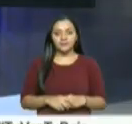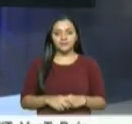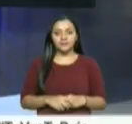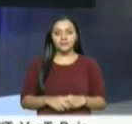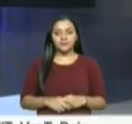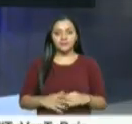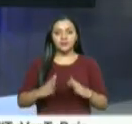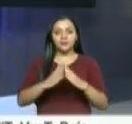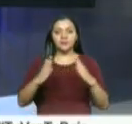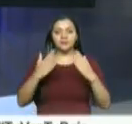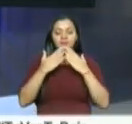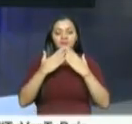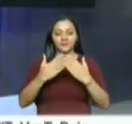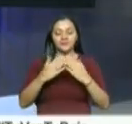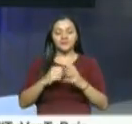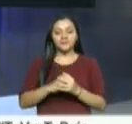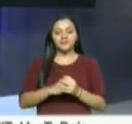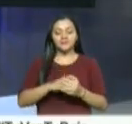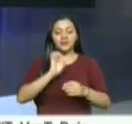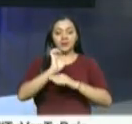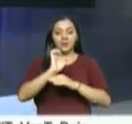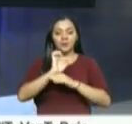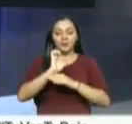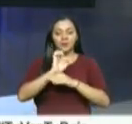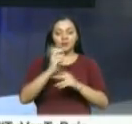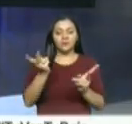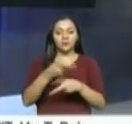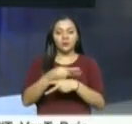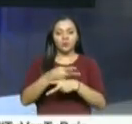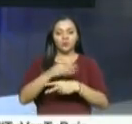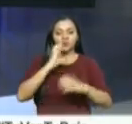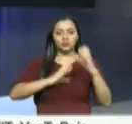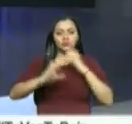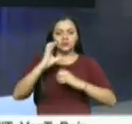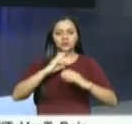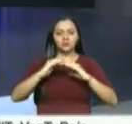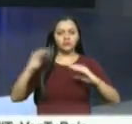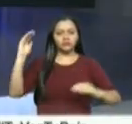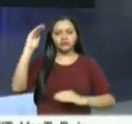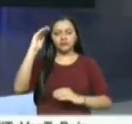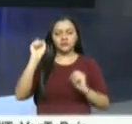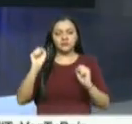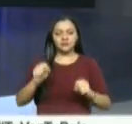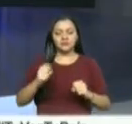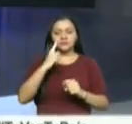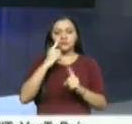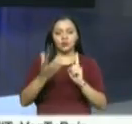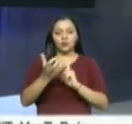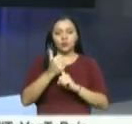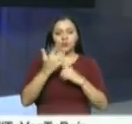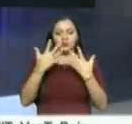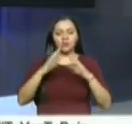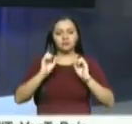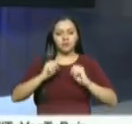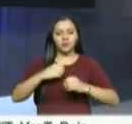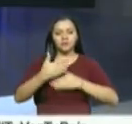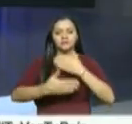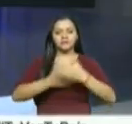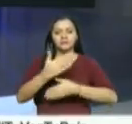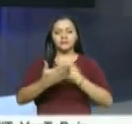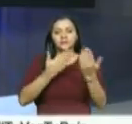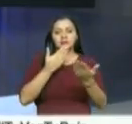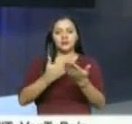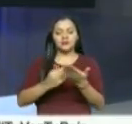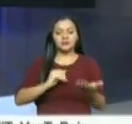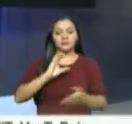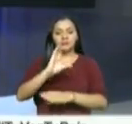Muchas gracias, Caterine. Ecuador tiene la tasa de producción científica más alta de la región, un logro que ha sido posible gracias a la inversión